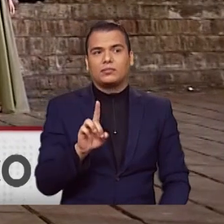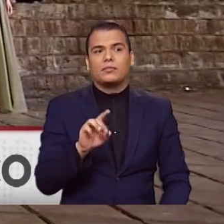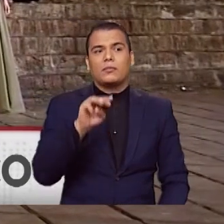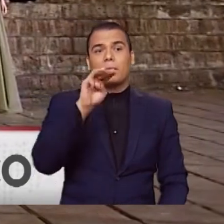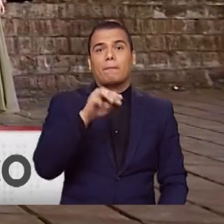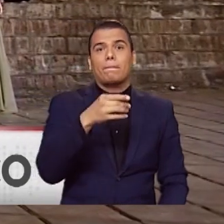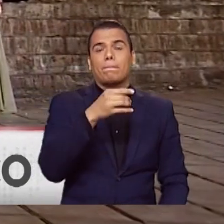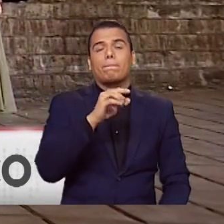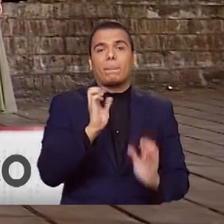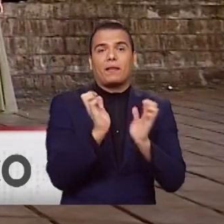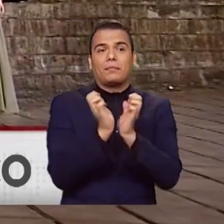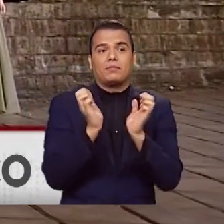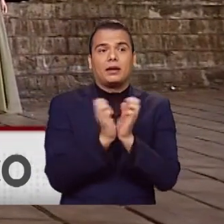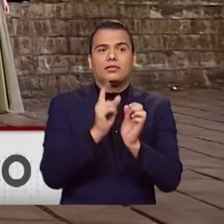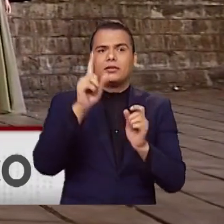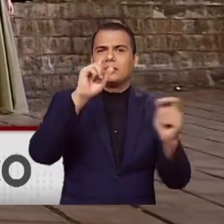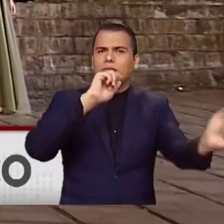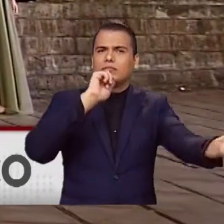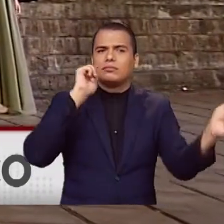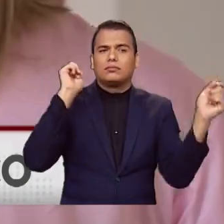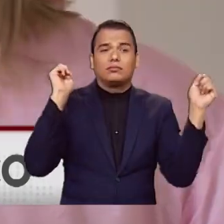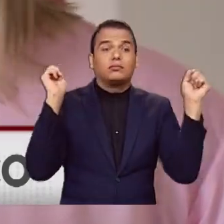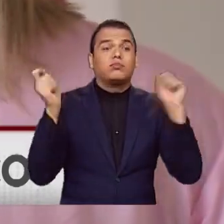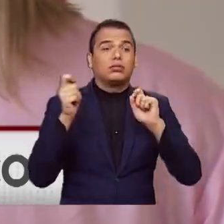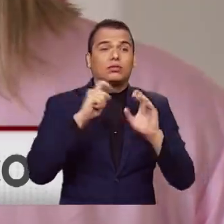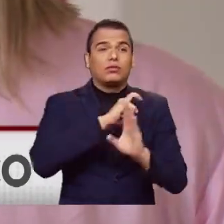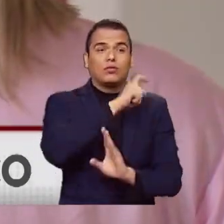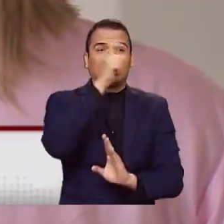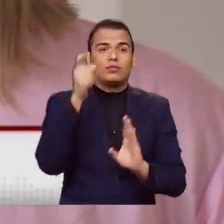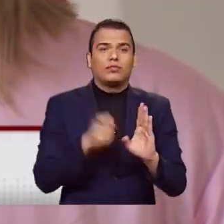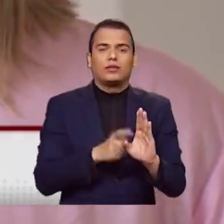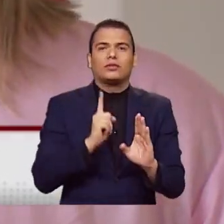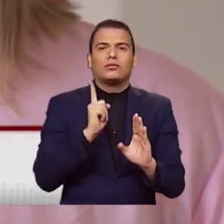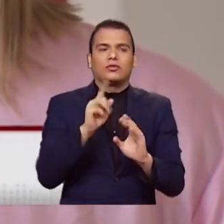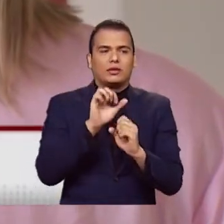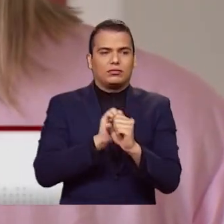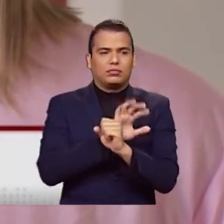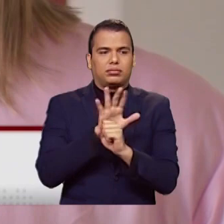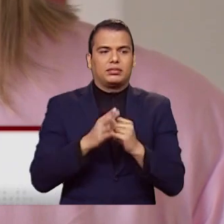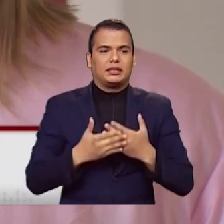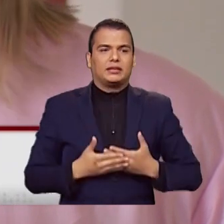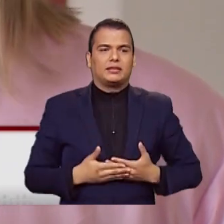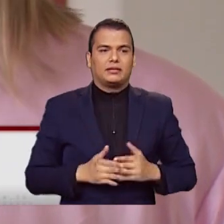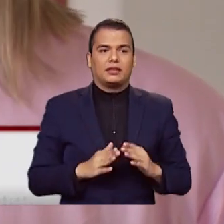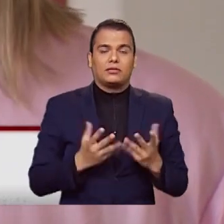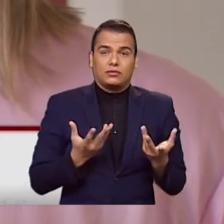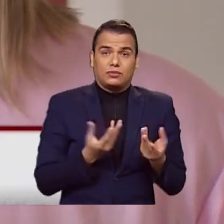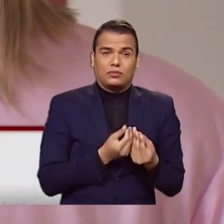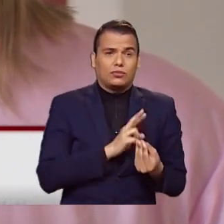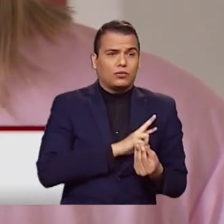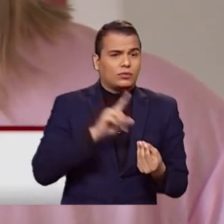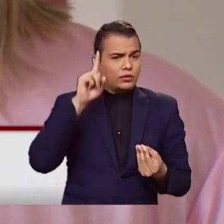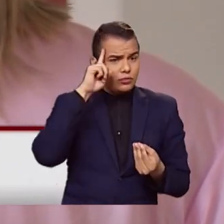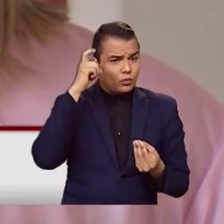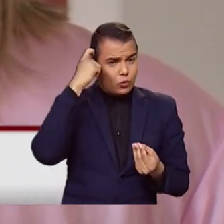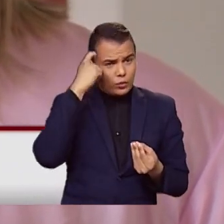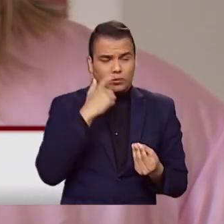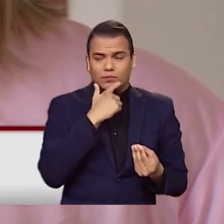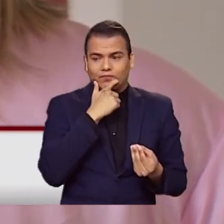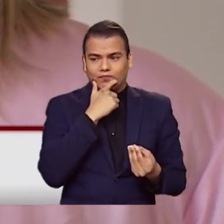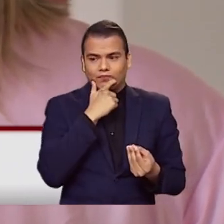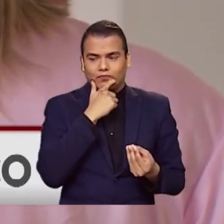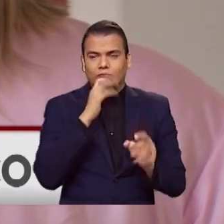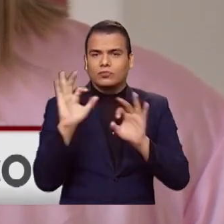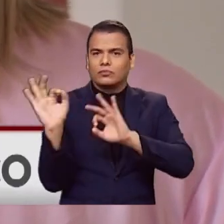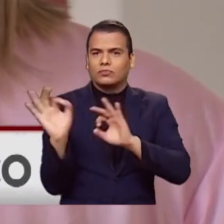versión de la pasarela debió transformarse debido a la pandemia. La Gobernación del Valle hizo todo para que tuviéramos un equipo